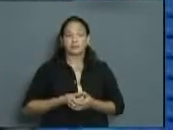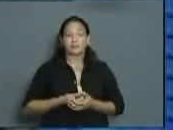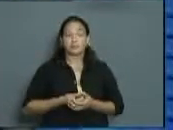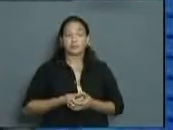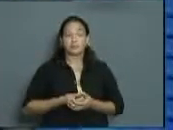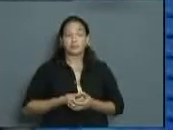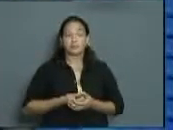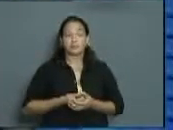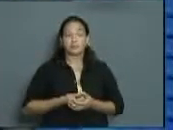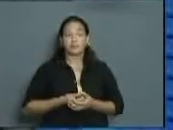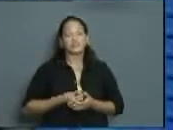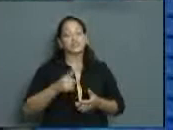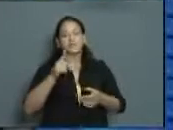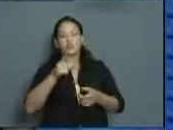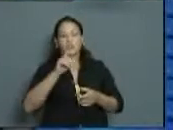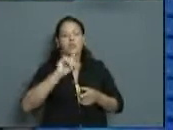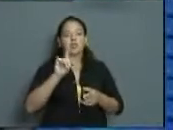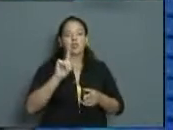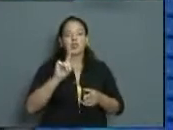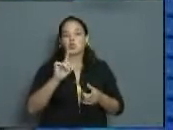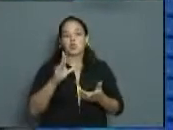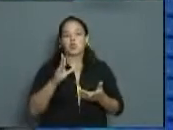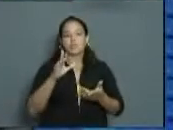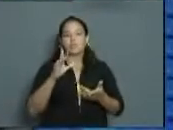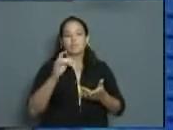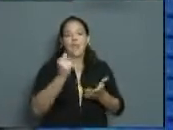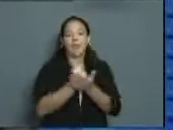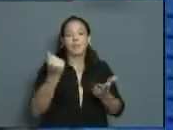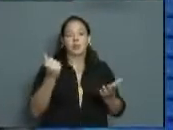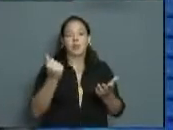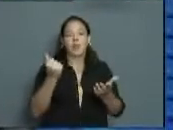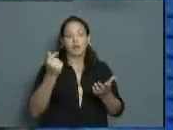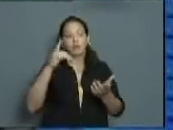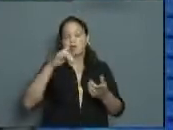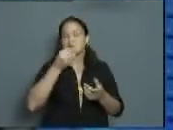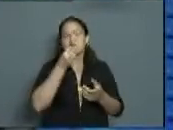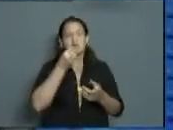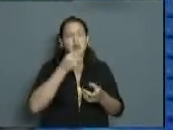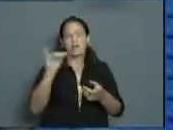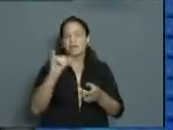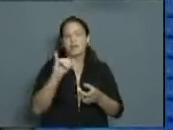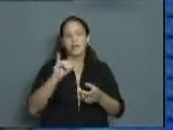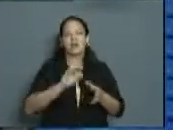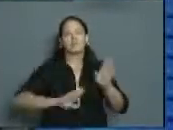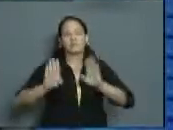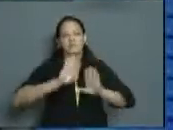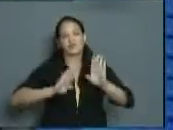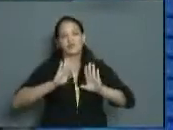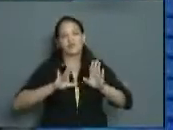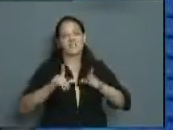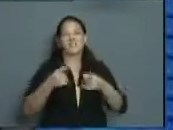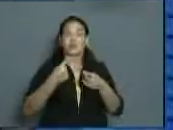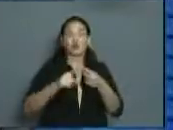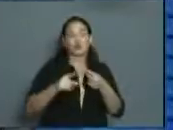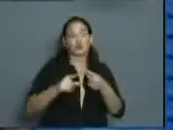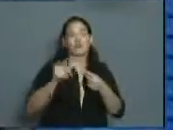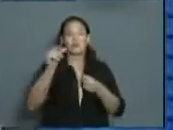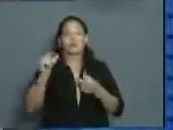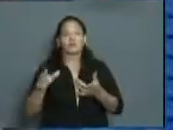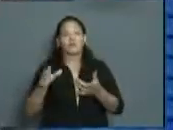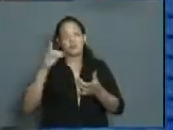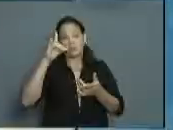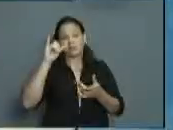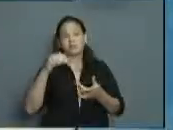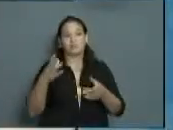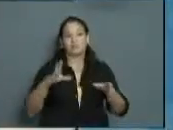usted tuvo la enfermedad y no se la pudimos diagnosticar, usted sencillamente está recibiendo un refuerzo que va a tener más anticuerpos que aquella persona que no tuvo la vacuna y se